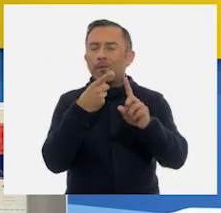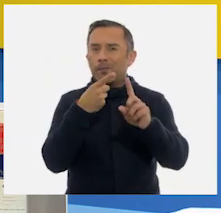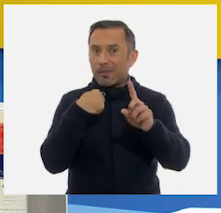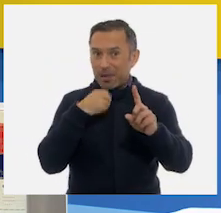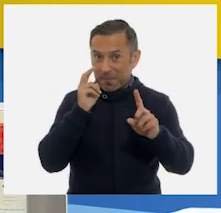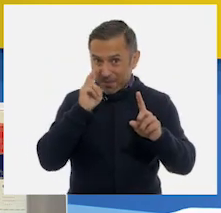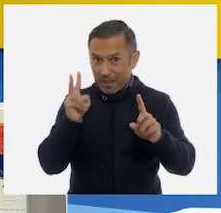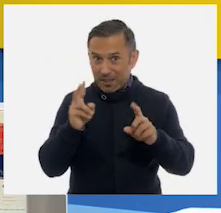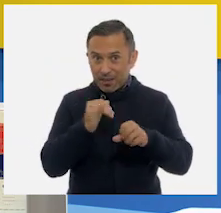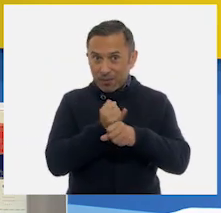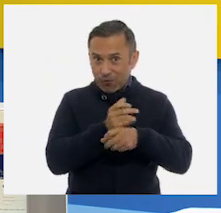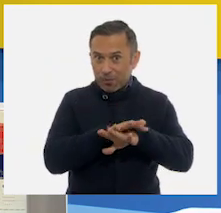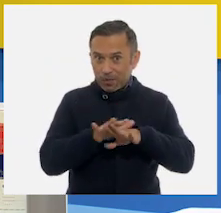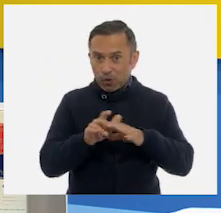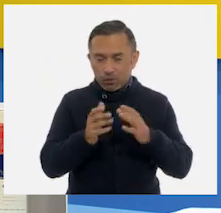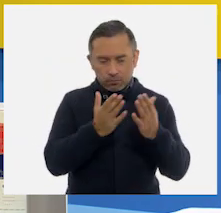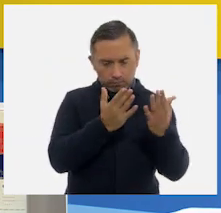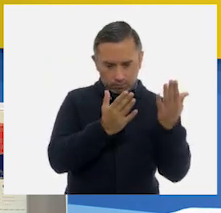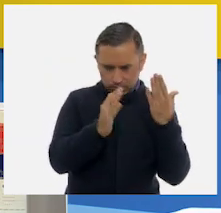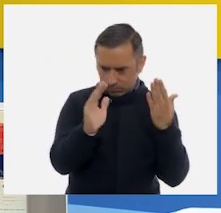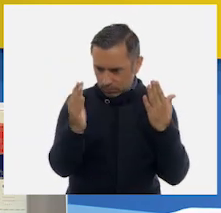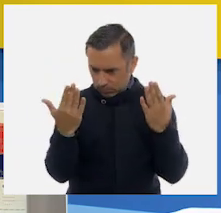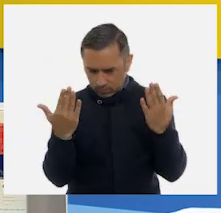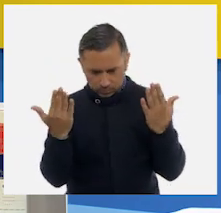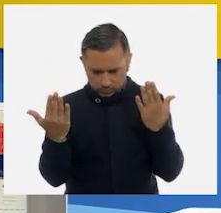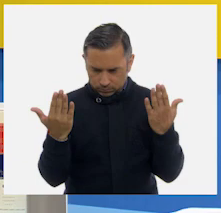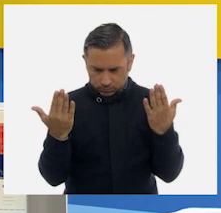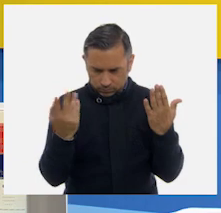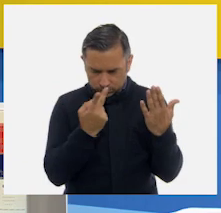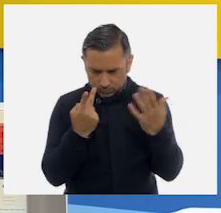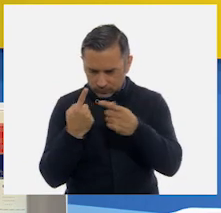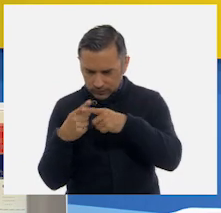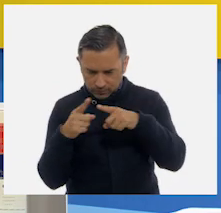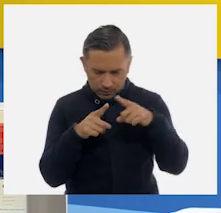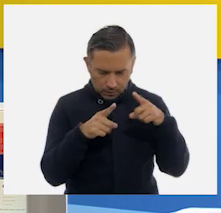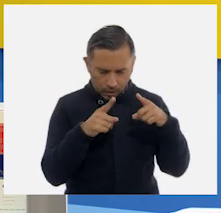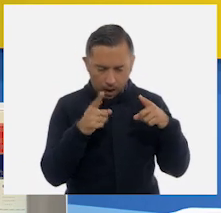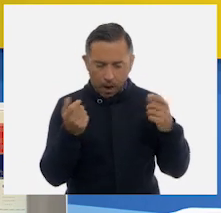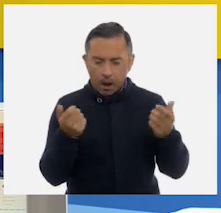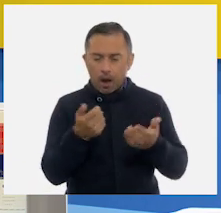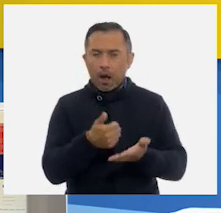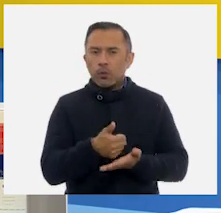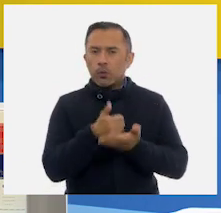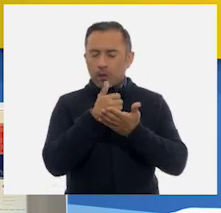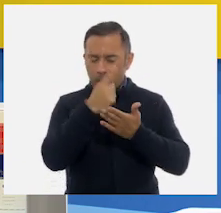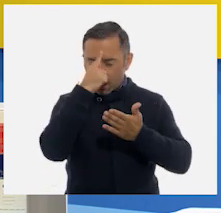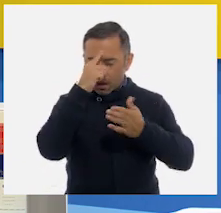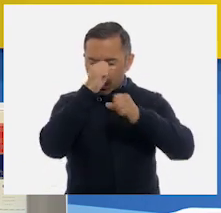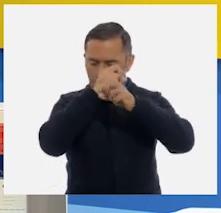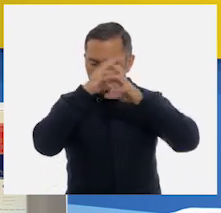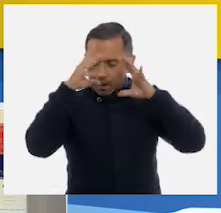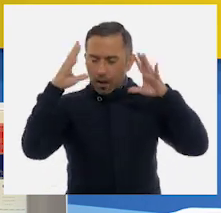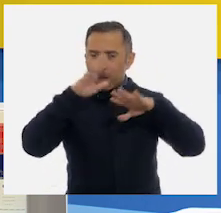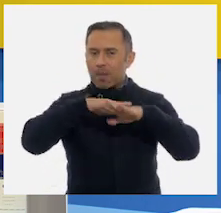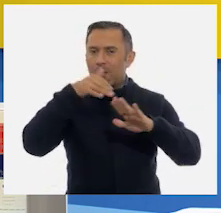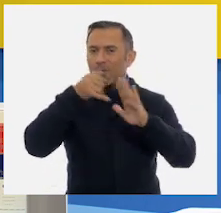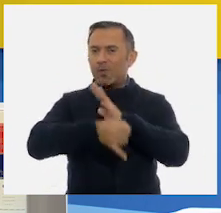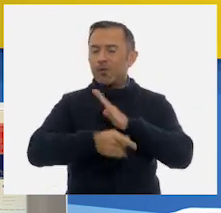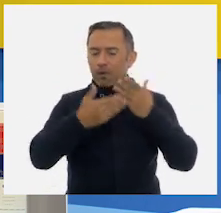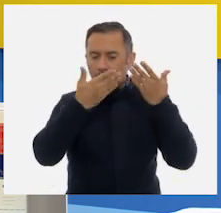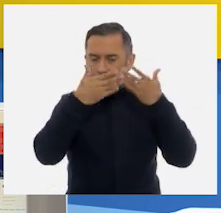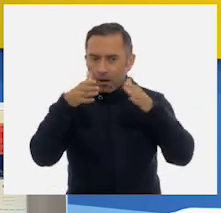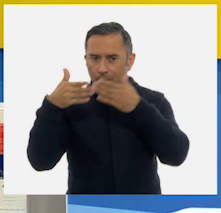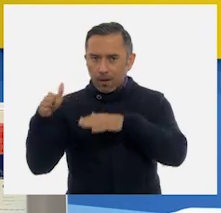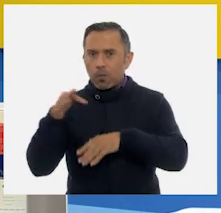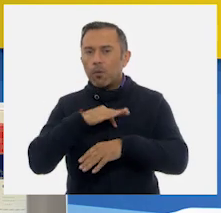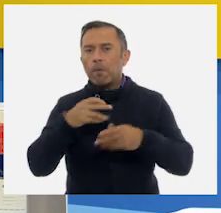la información puede ampliar mucho nuestra perspectiva sobre los acontecimientos y los personajes e impulsar nuestra